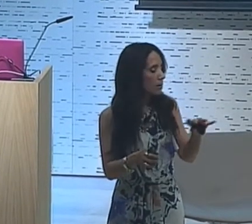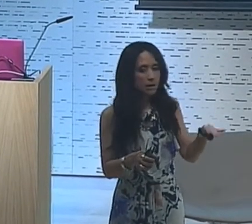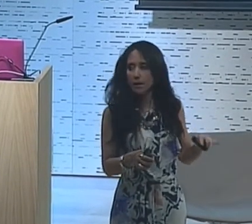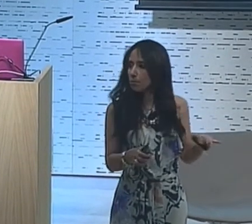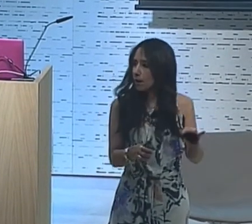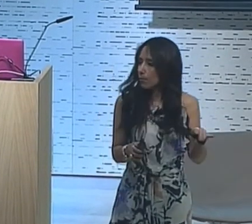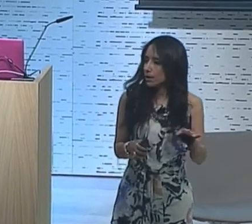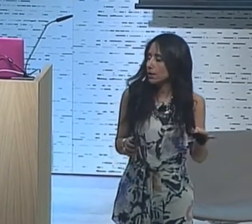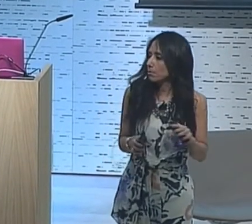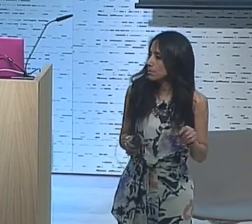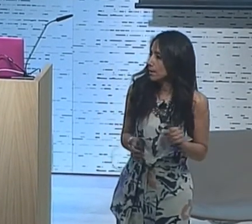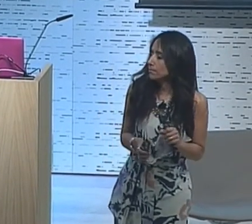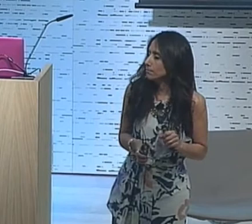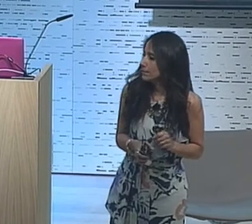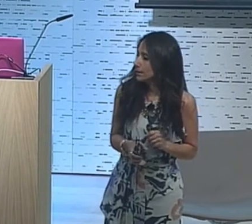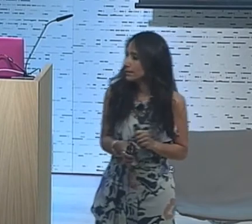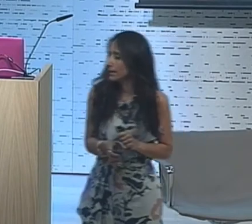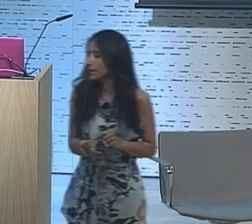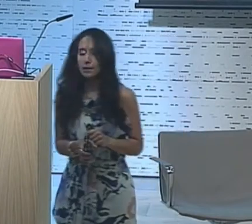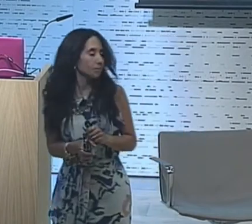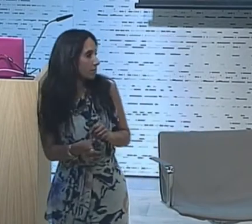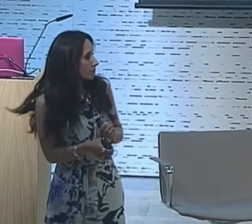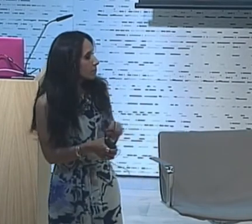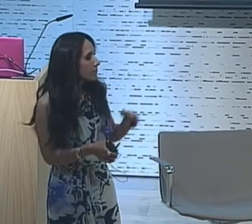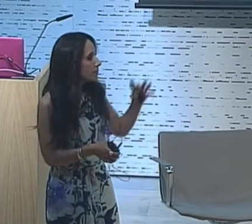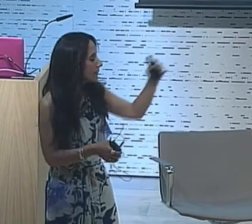y los adolescentes buscan cualquier cosa, ¿no?